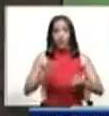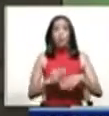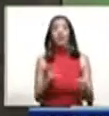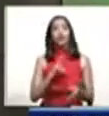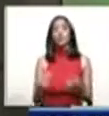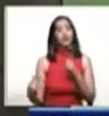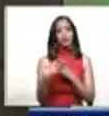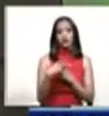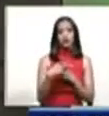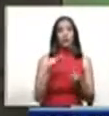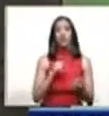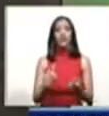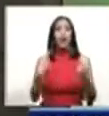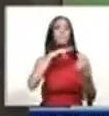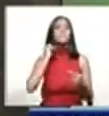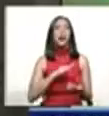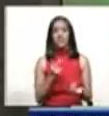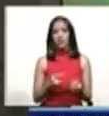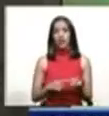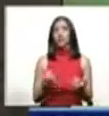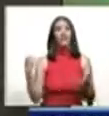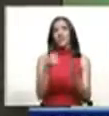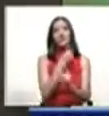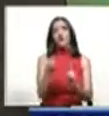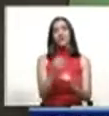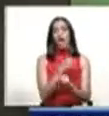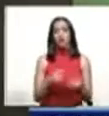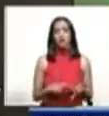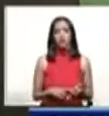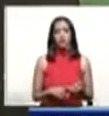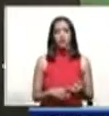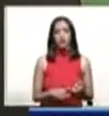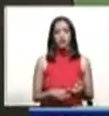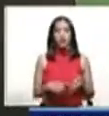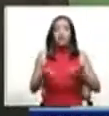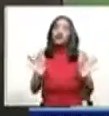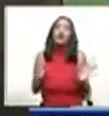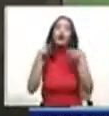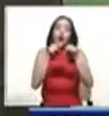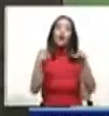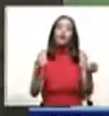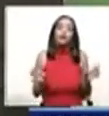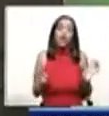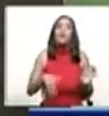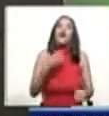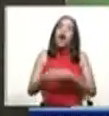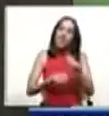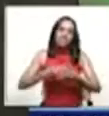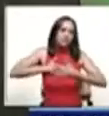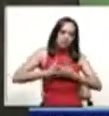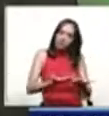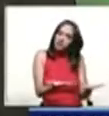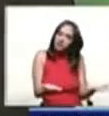no te van a desaparecer, no te van a dar tus coñazos, ¿verdad? Así es. No hay enemigos, sino que usted puede hacerlo y puede hacerlo,